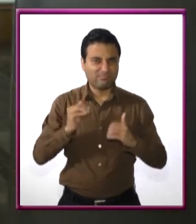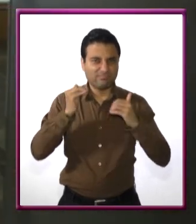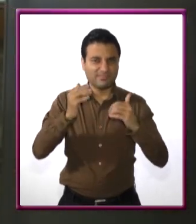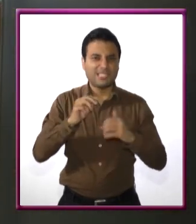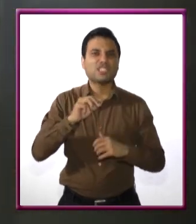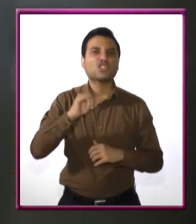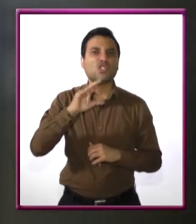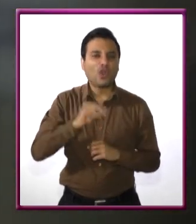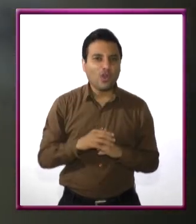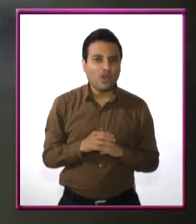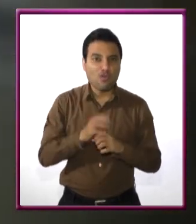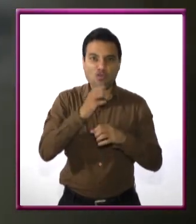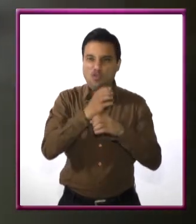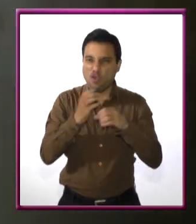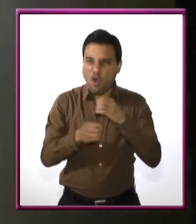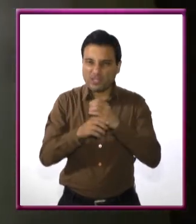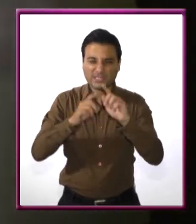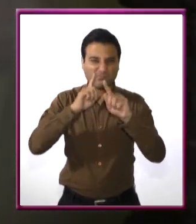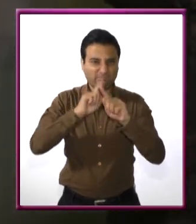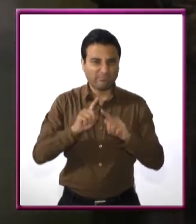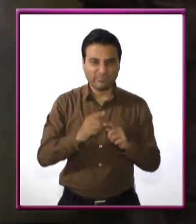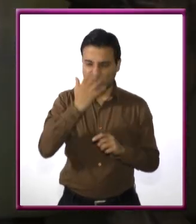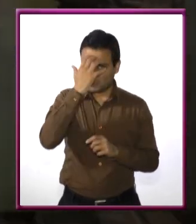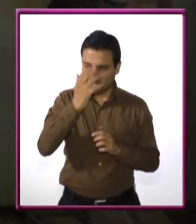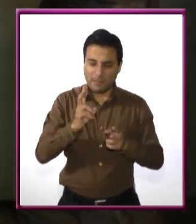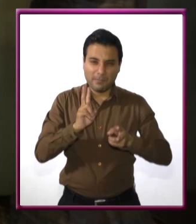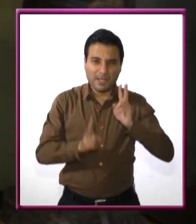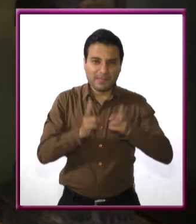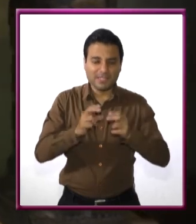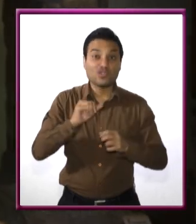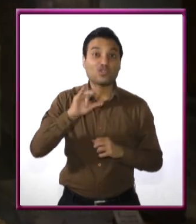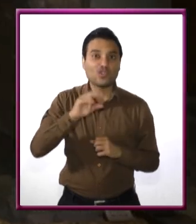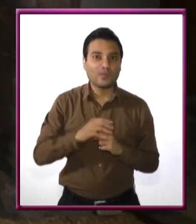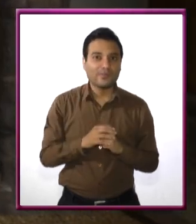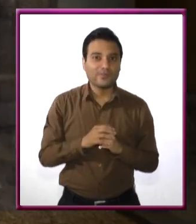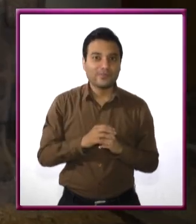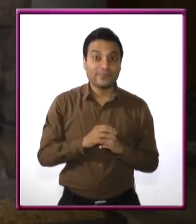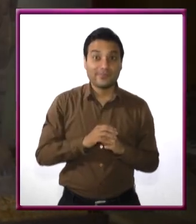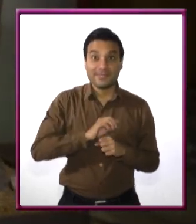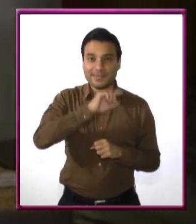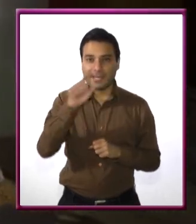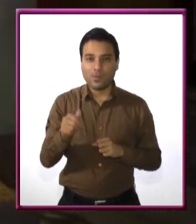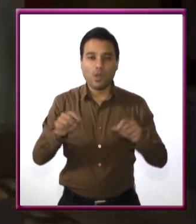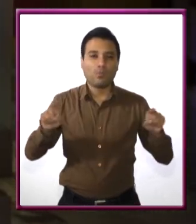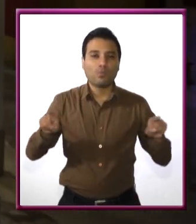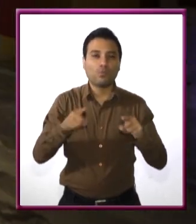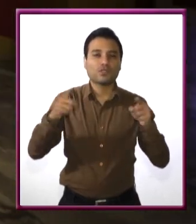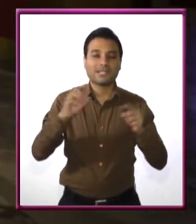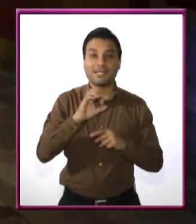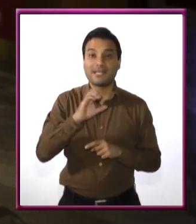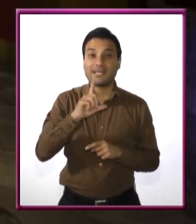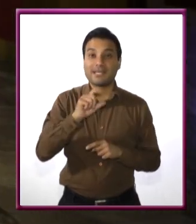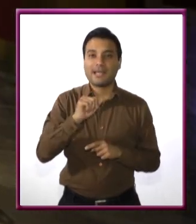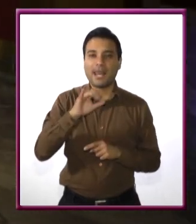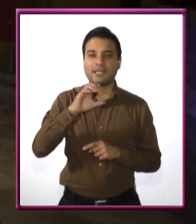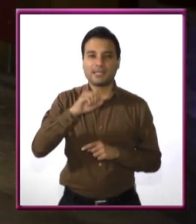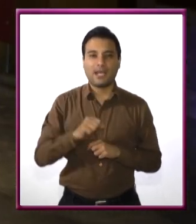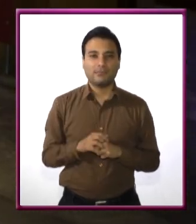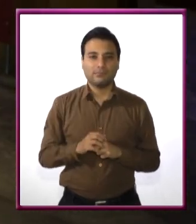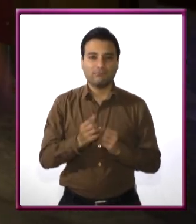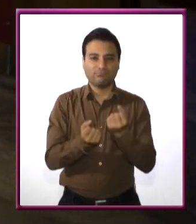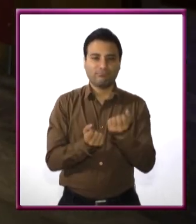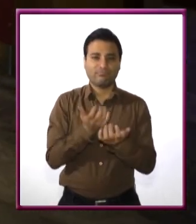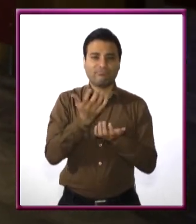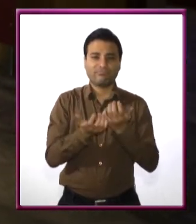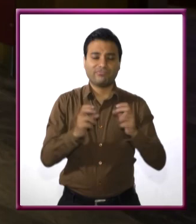¿No te parece que hemos estado hablando de cosas así bien serias? Sí. Al ratito del programa nos van a poner así música clásica y nos van a sentar ahí